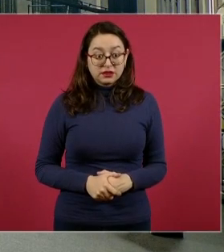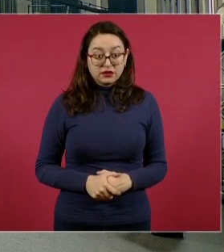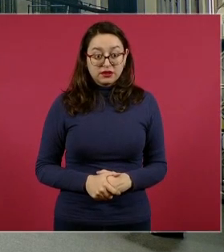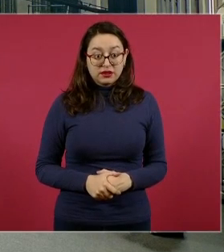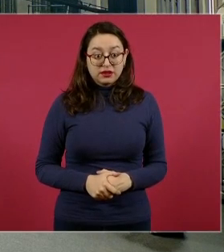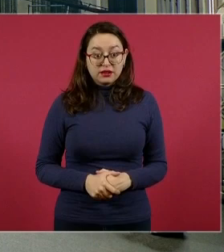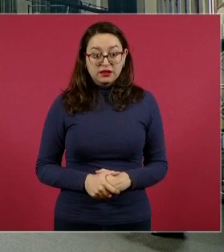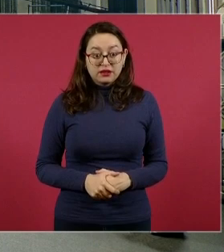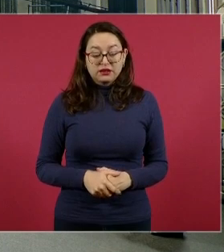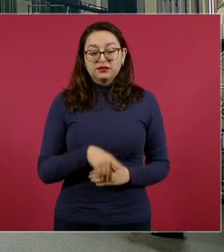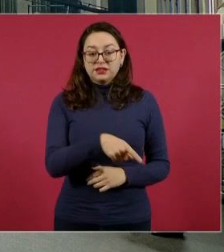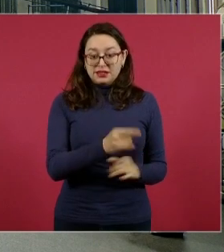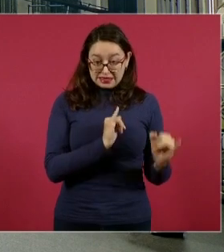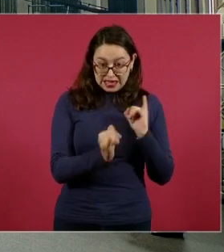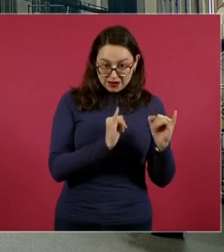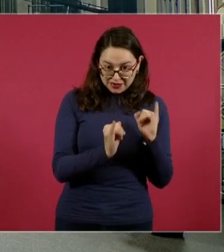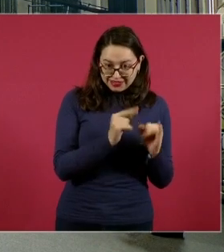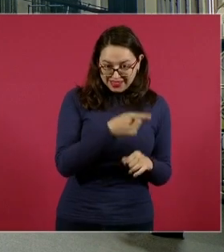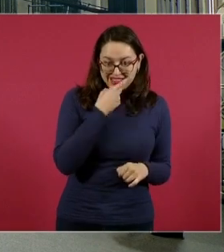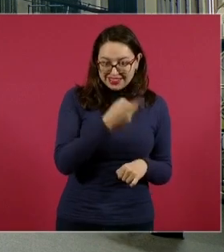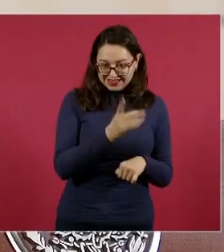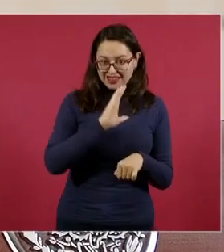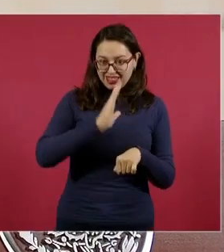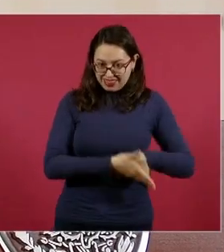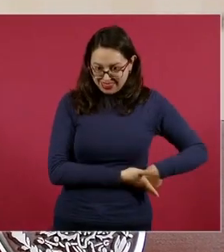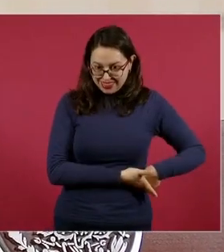Ah, no, es el traductor.